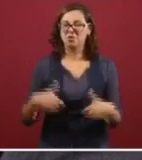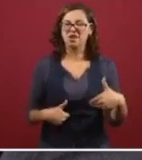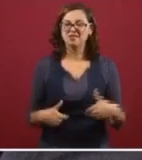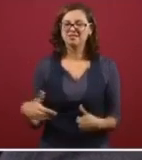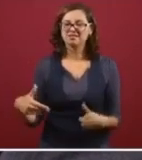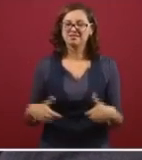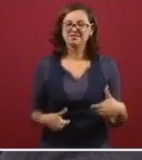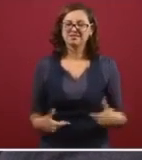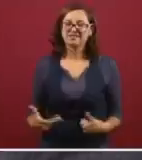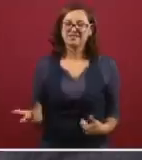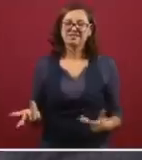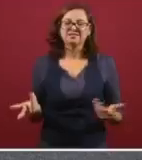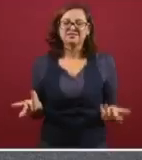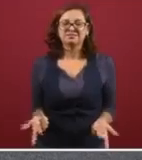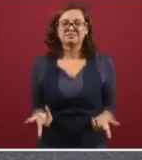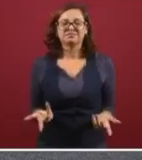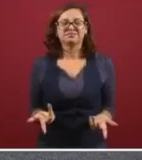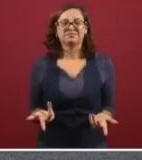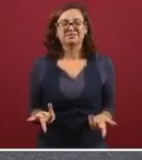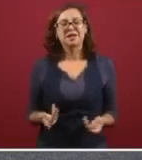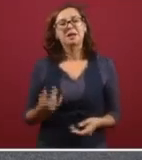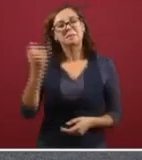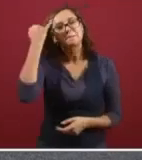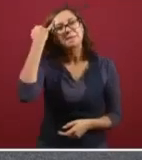imagínense cuántas cosas han dicho de mí.